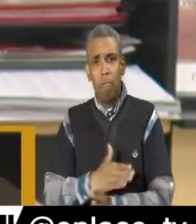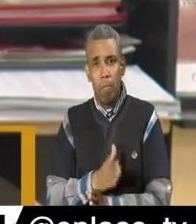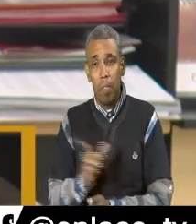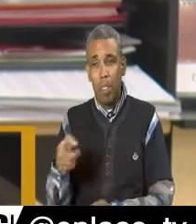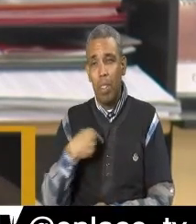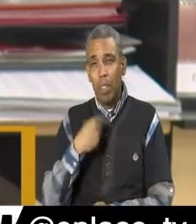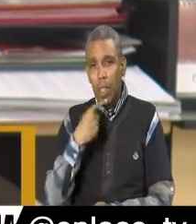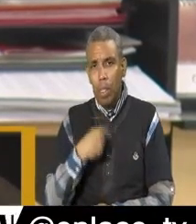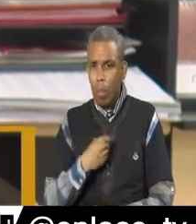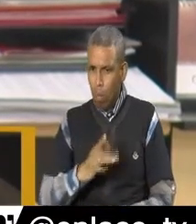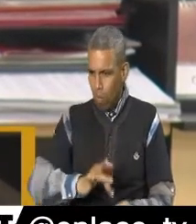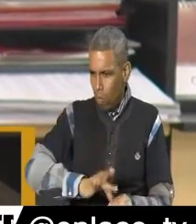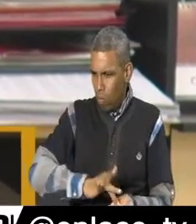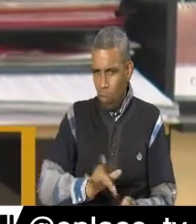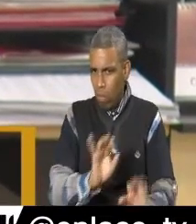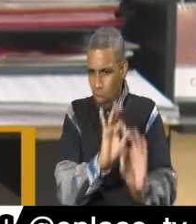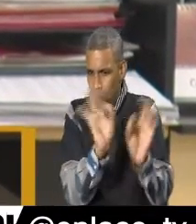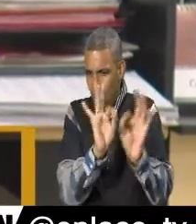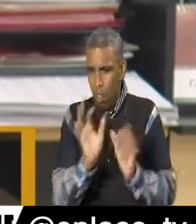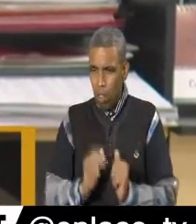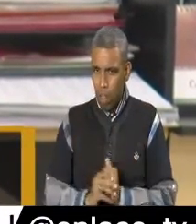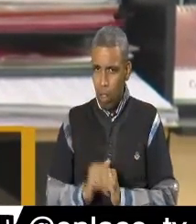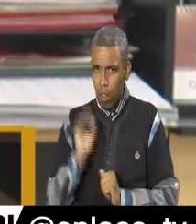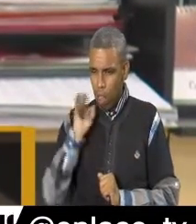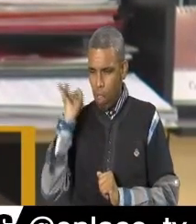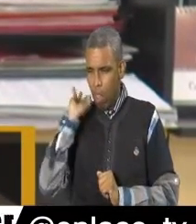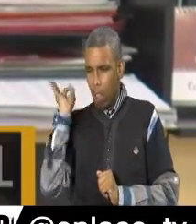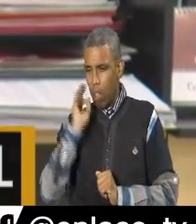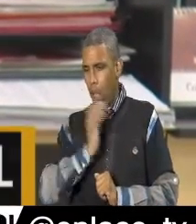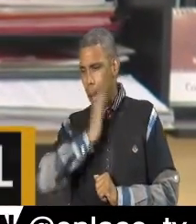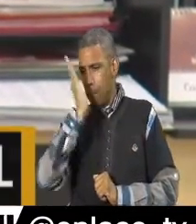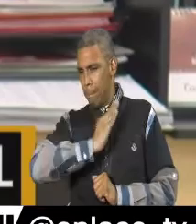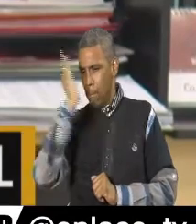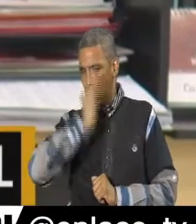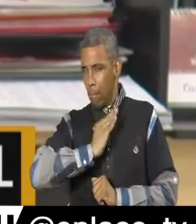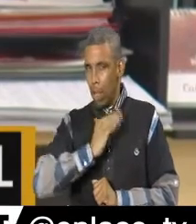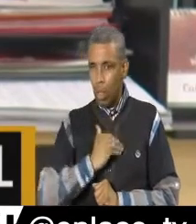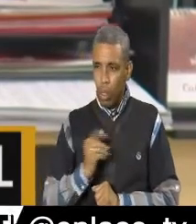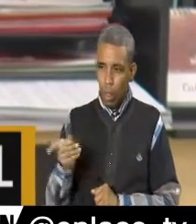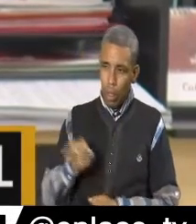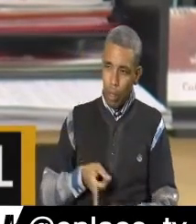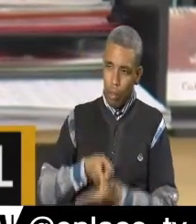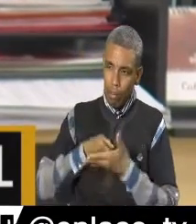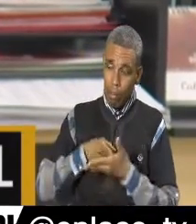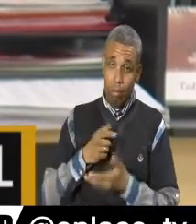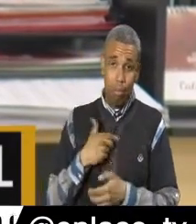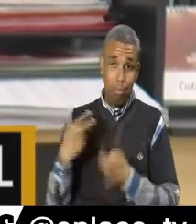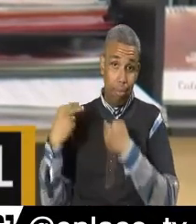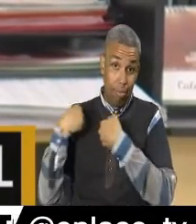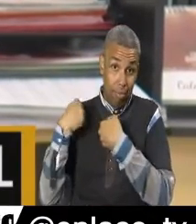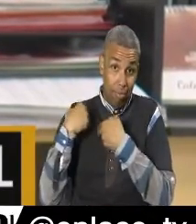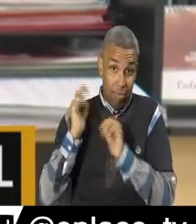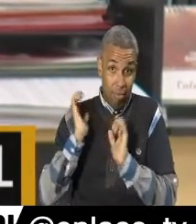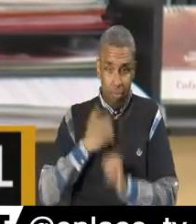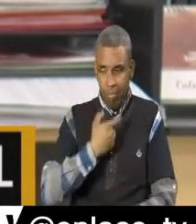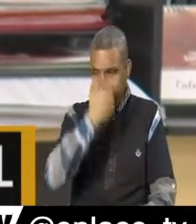no deben nada, que los que deben son sus subcontratistas, que ellos no tienen responsabilidad, y pues nosotros hemos sido muy claros en que la responsabilidad